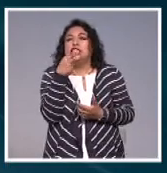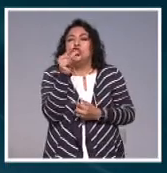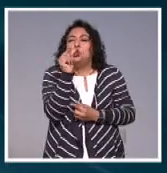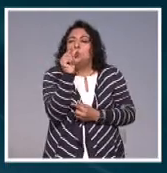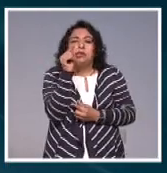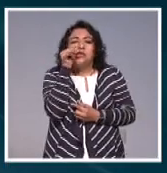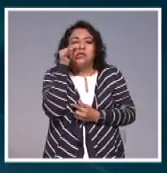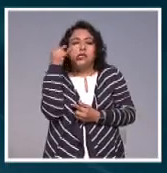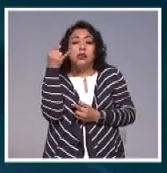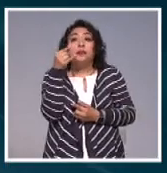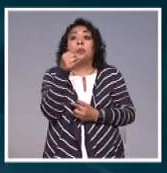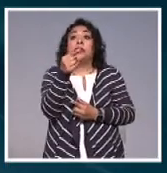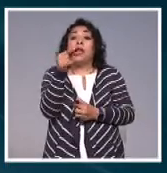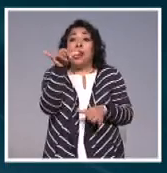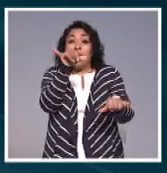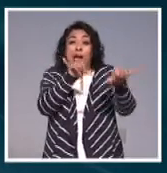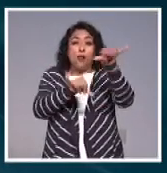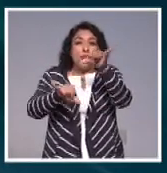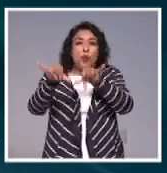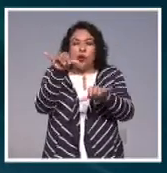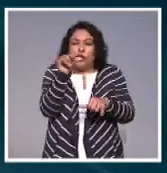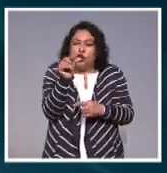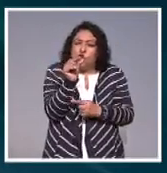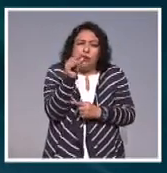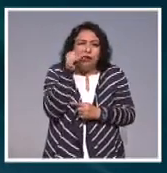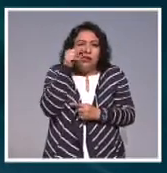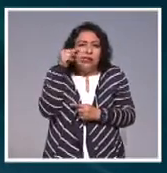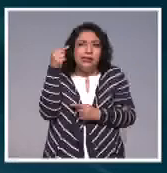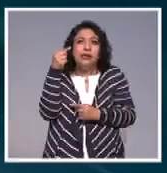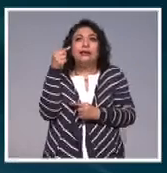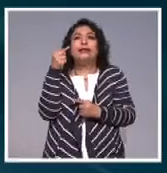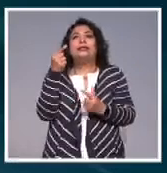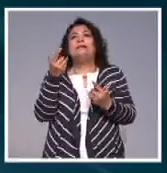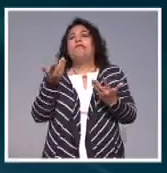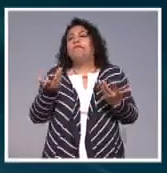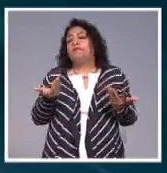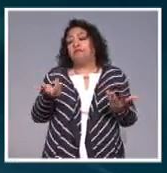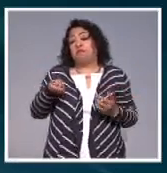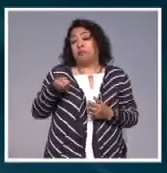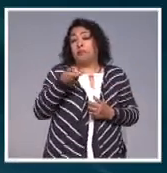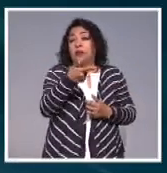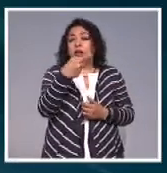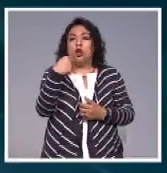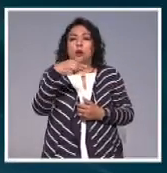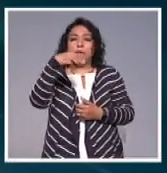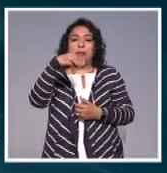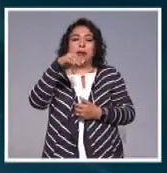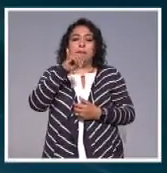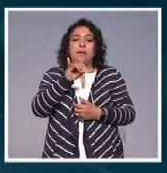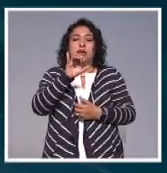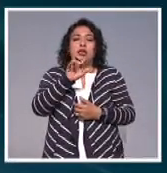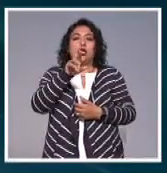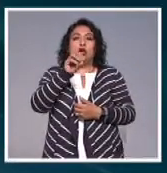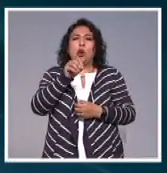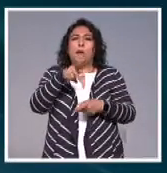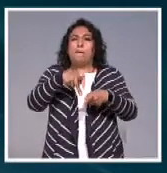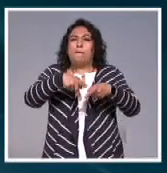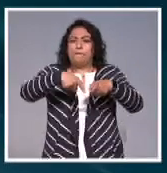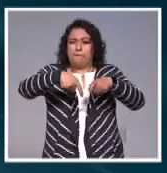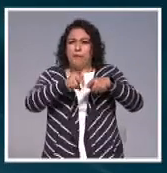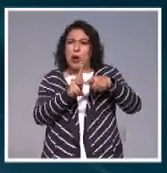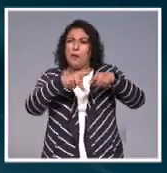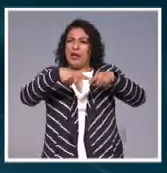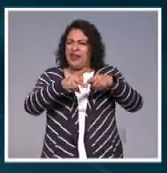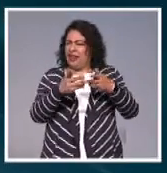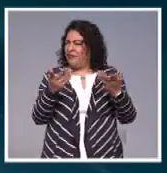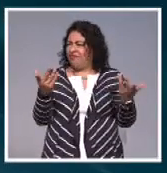¿no? Laboratorios en miniatura, le llaman microplomería, pero ¿quién mejor que tú